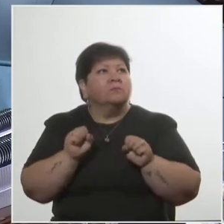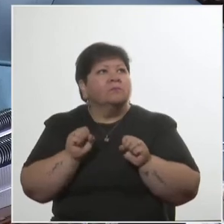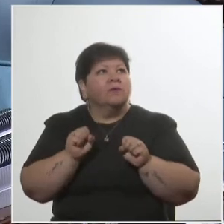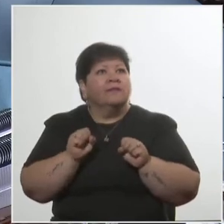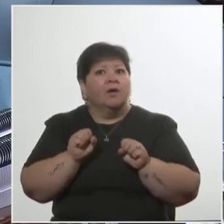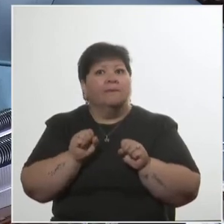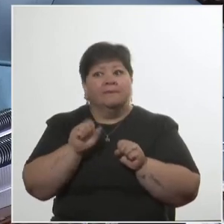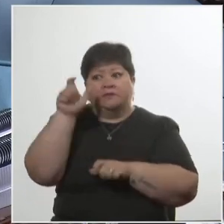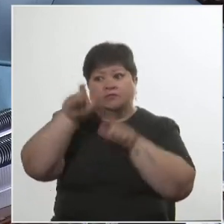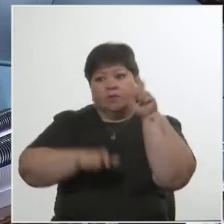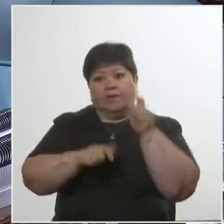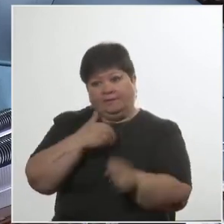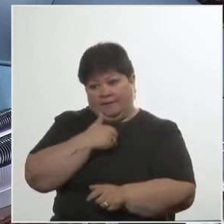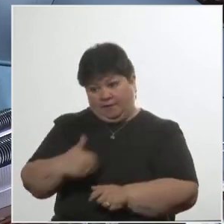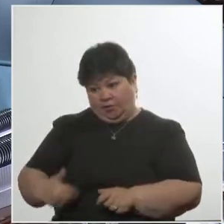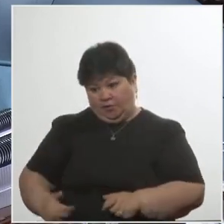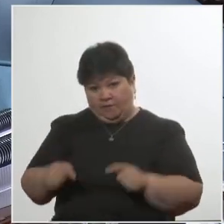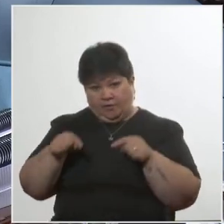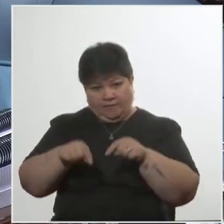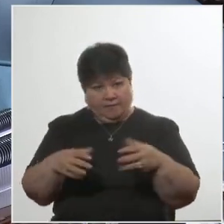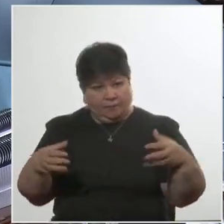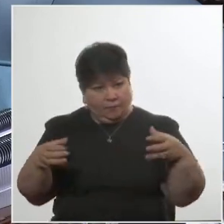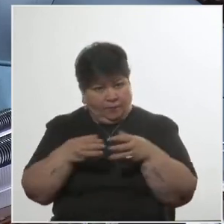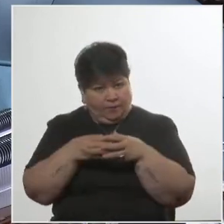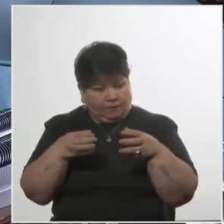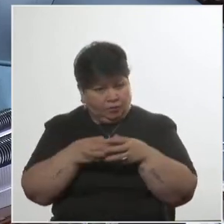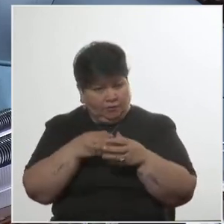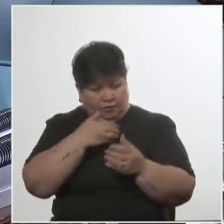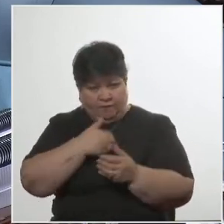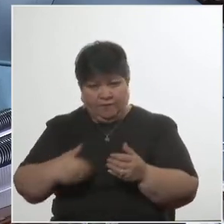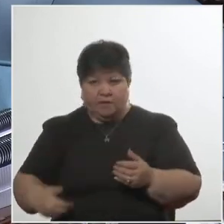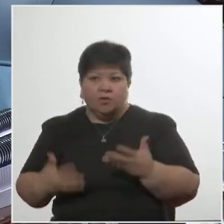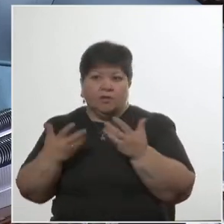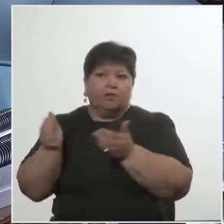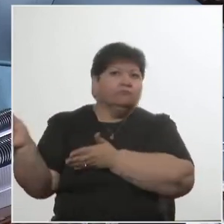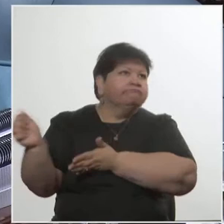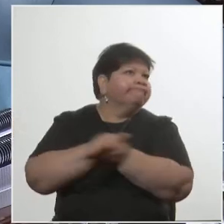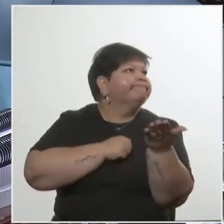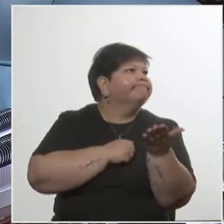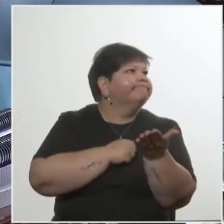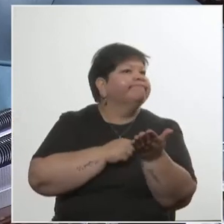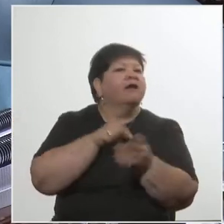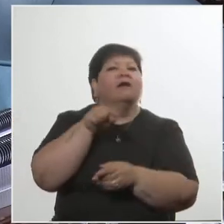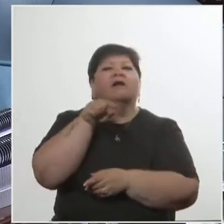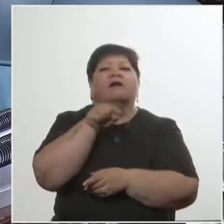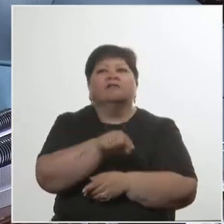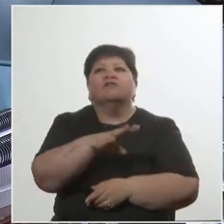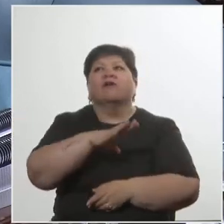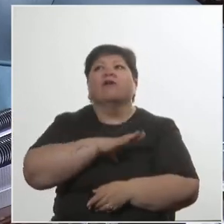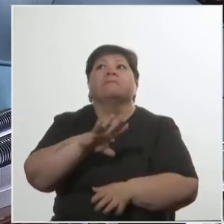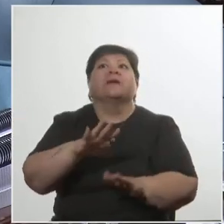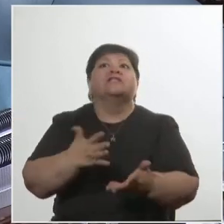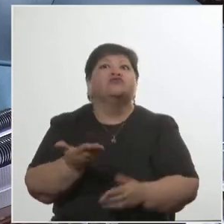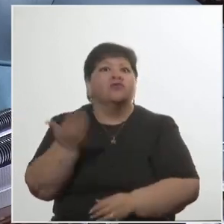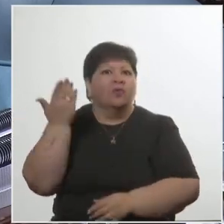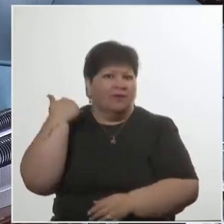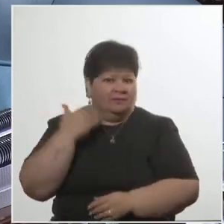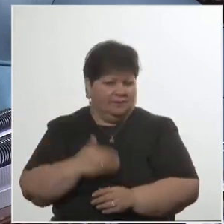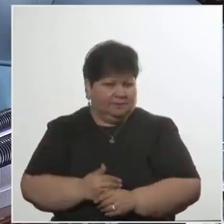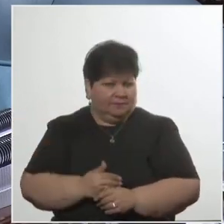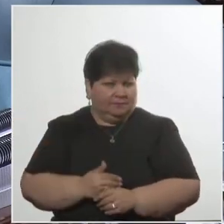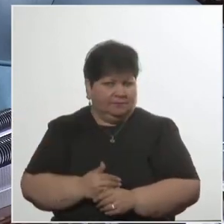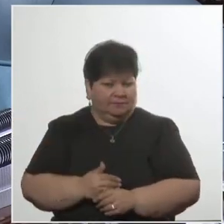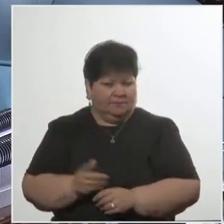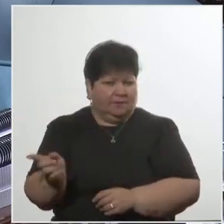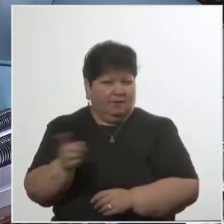de este gobierno de esta coalición quiere borrar esa existencia y quiere hacernos creer que